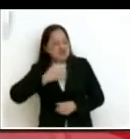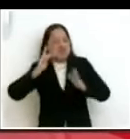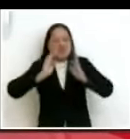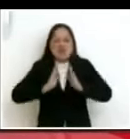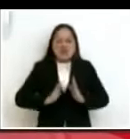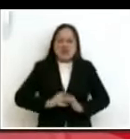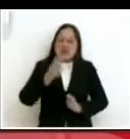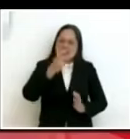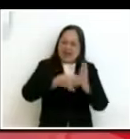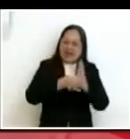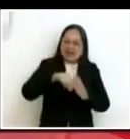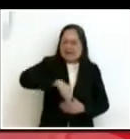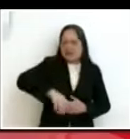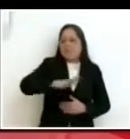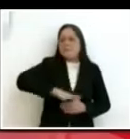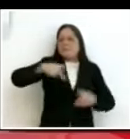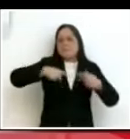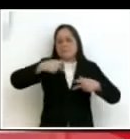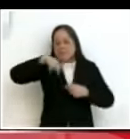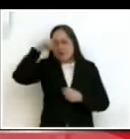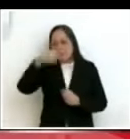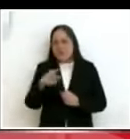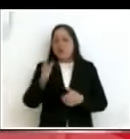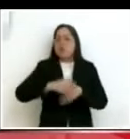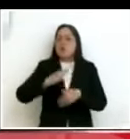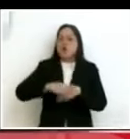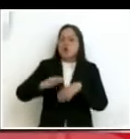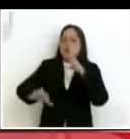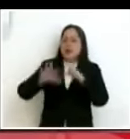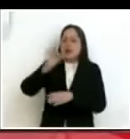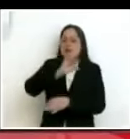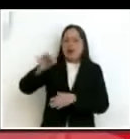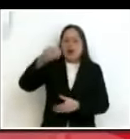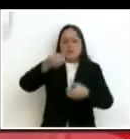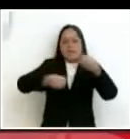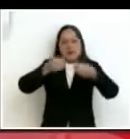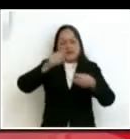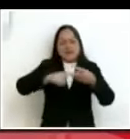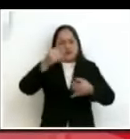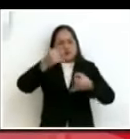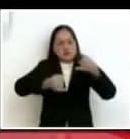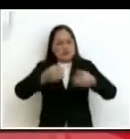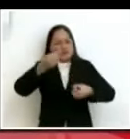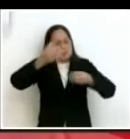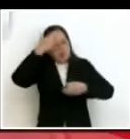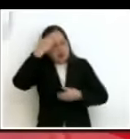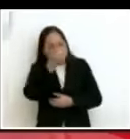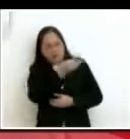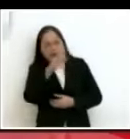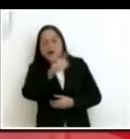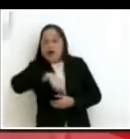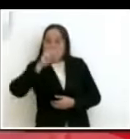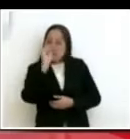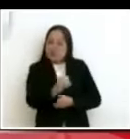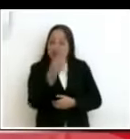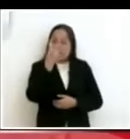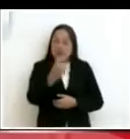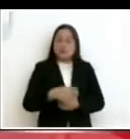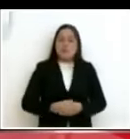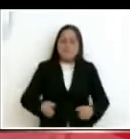que este es el pueblo de México que va a elegir a sus jueces, magistrados y ministros! ¡Que viva el